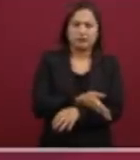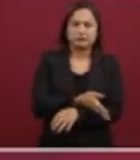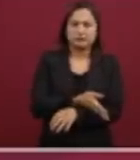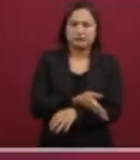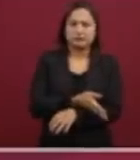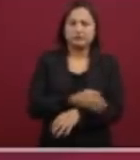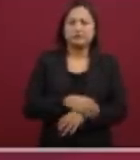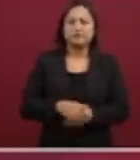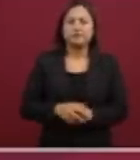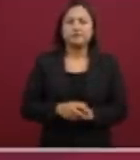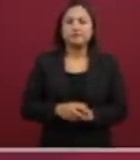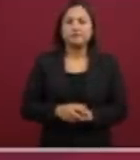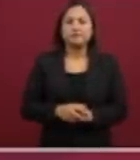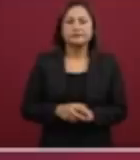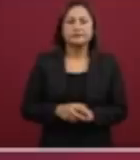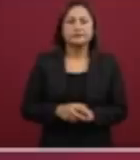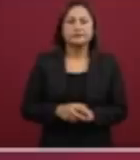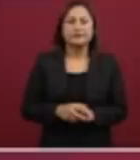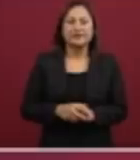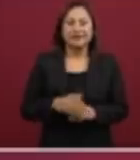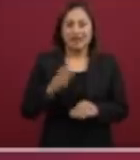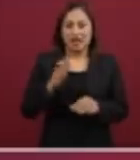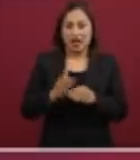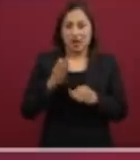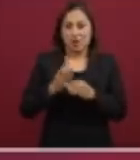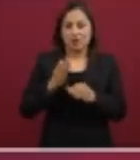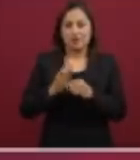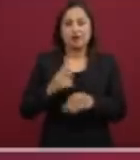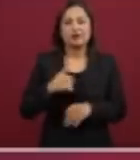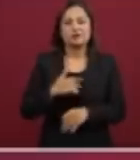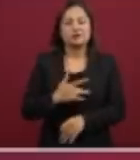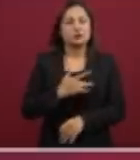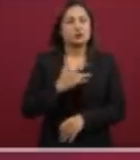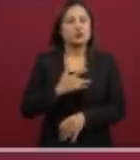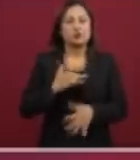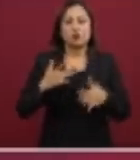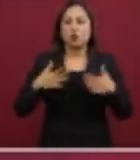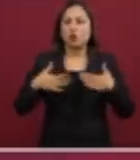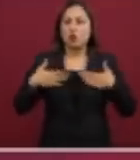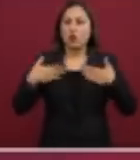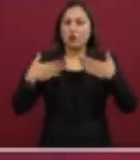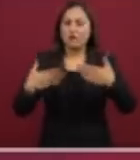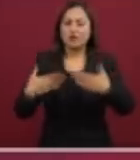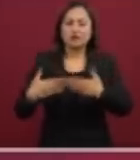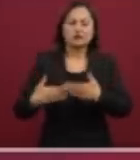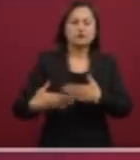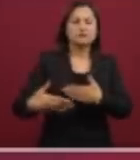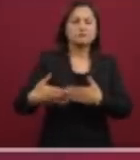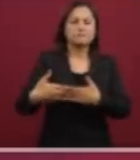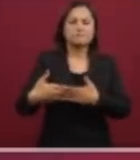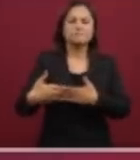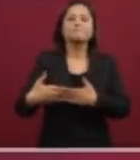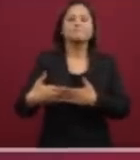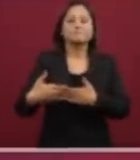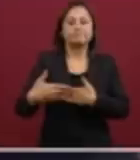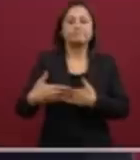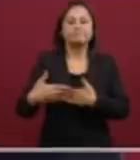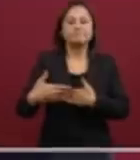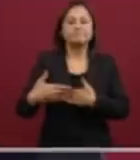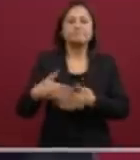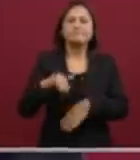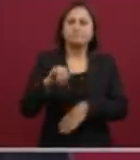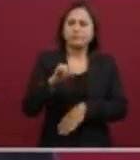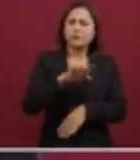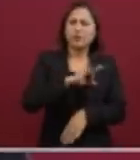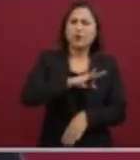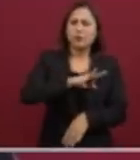Yo tengo por eso confianza de que vamos a poder enfrentar el grave problema